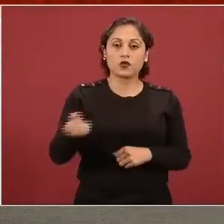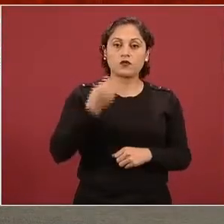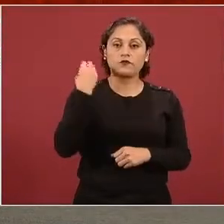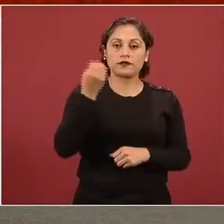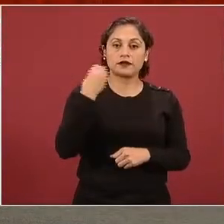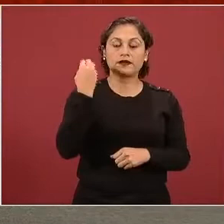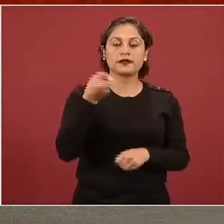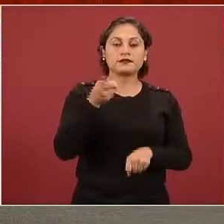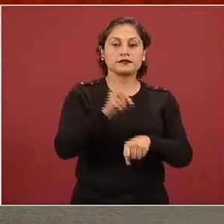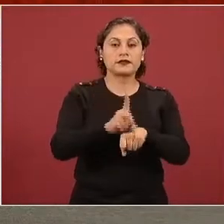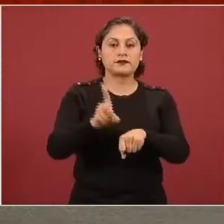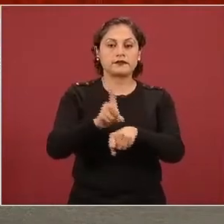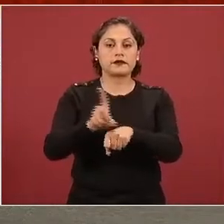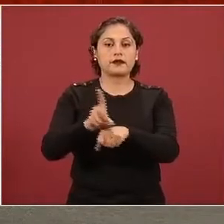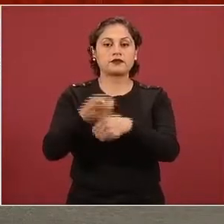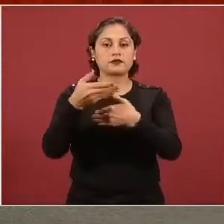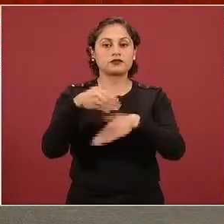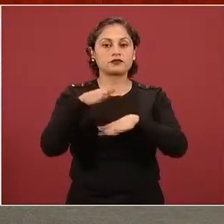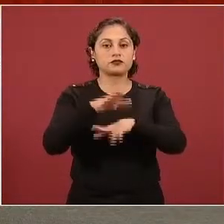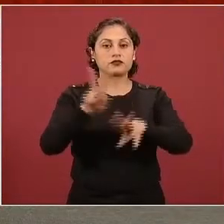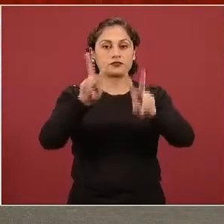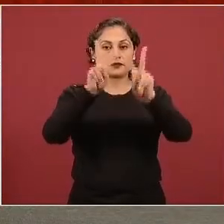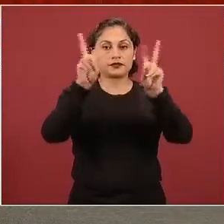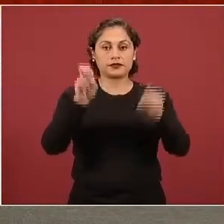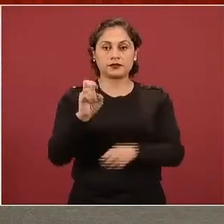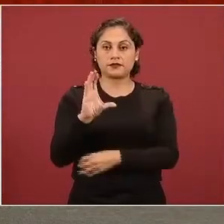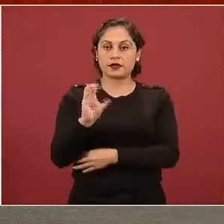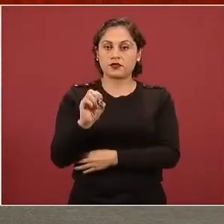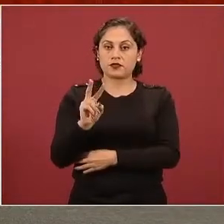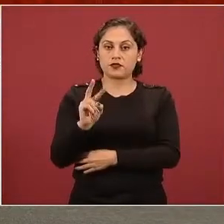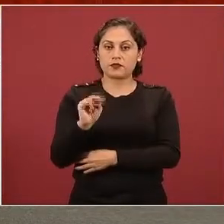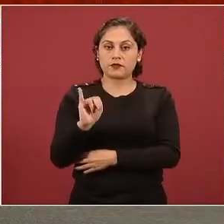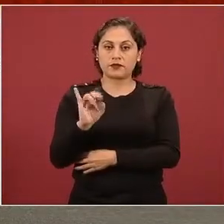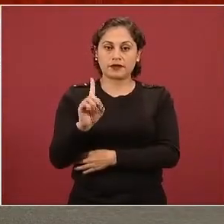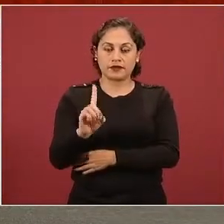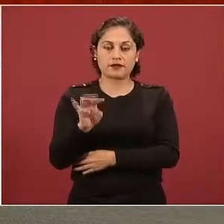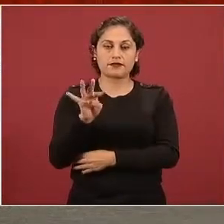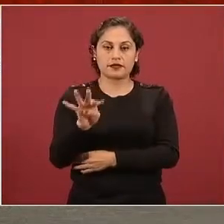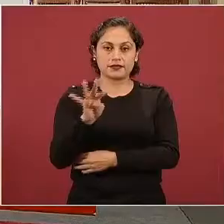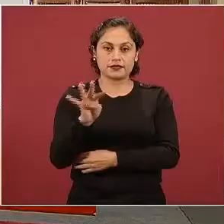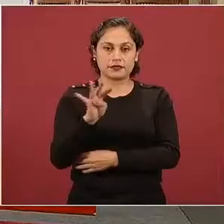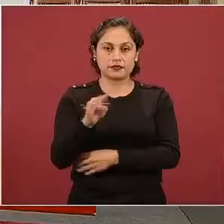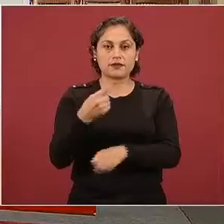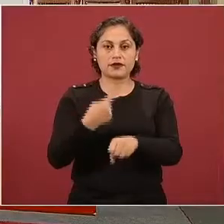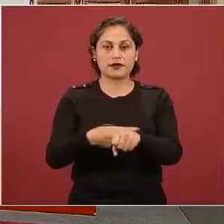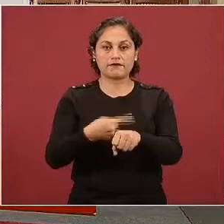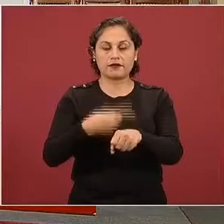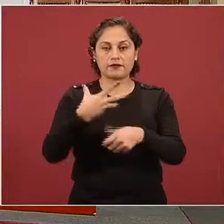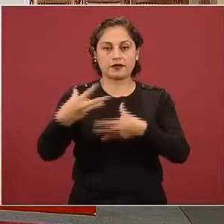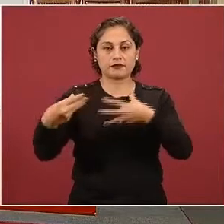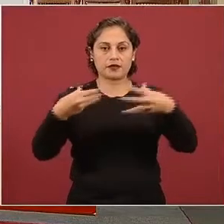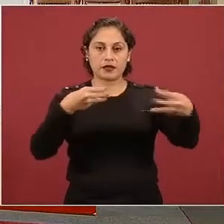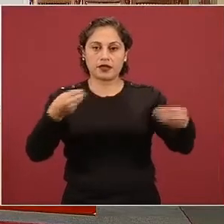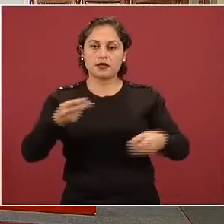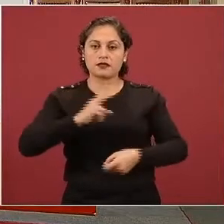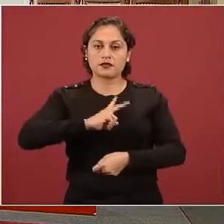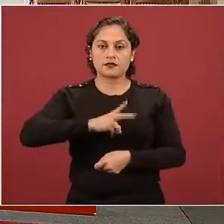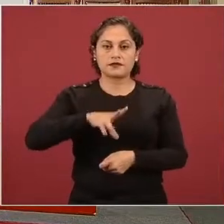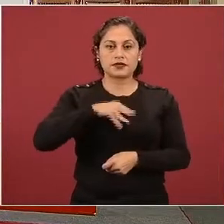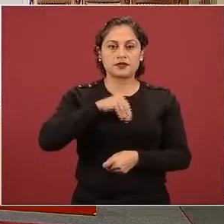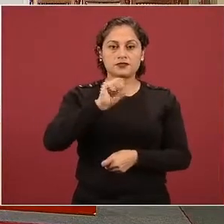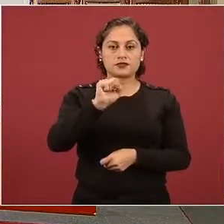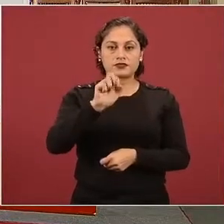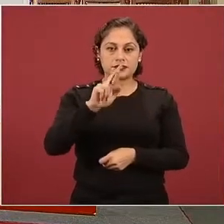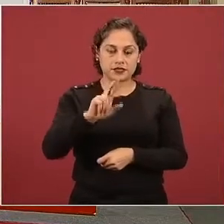diaria sobre COVID-19, la pandemia causada por el coronavirus SARS-CoV-2. Como